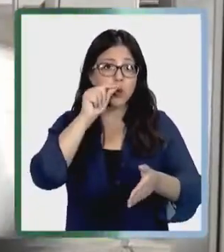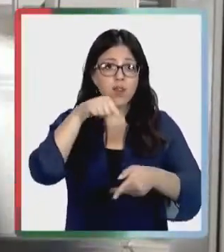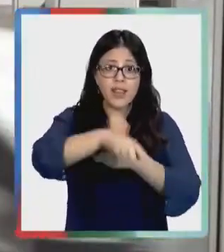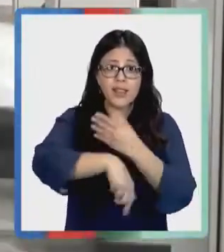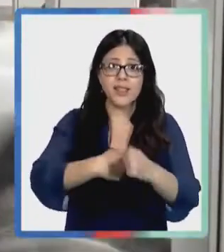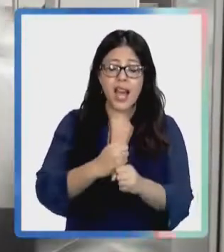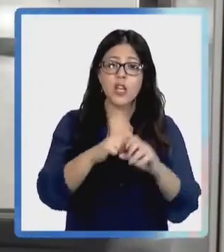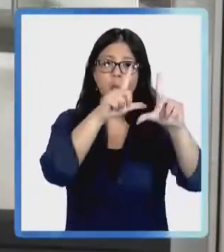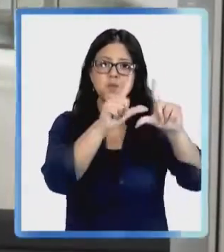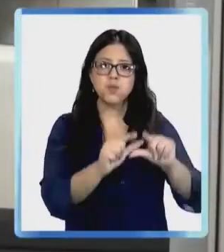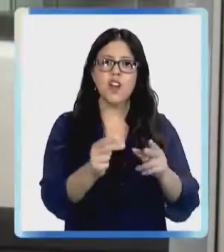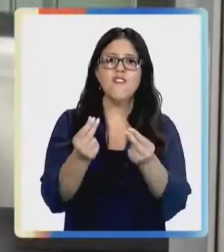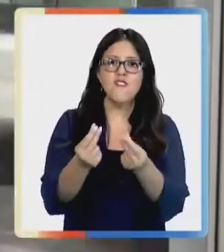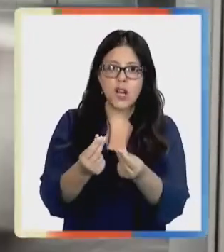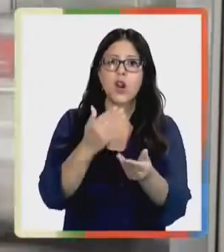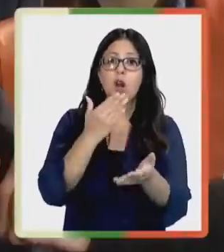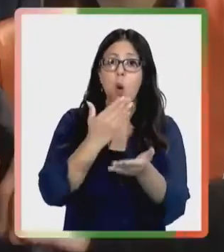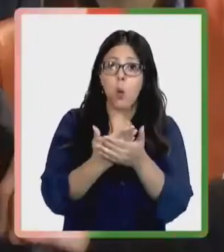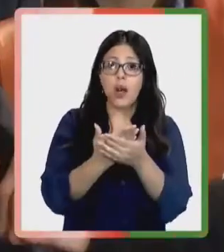de 2023.